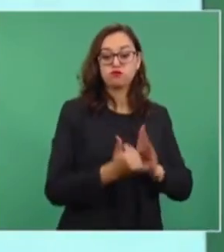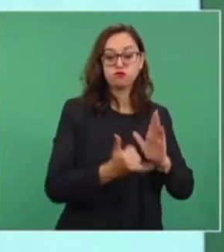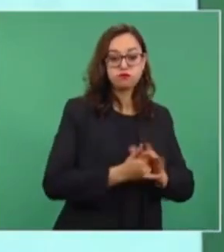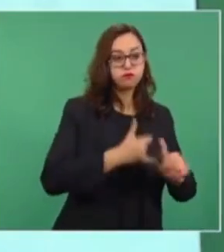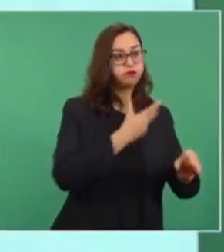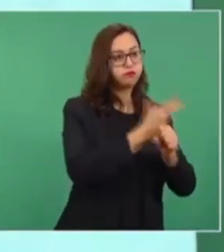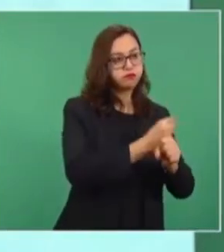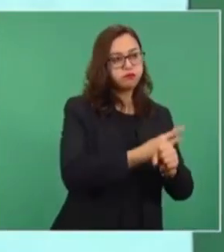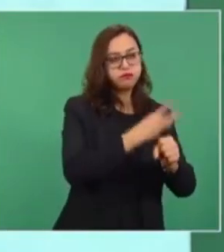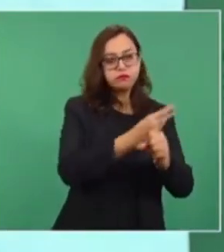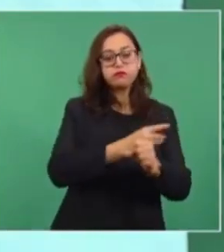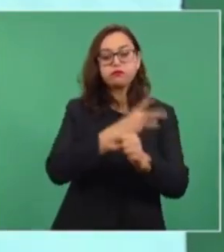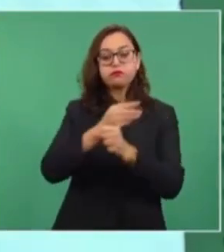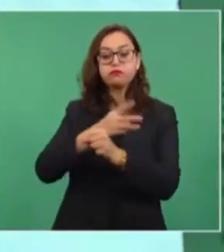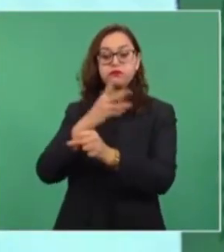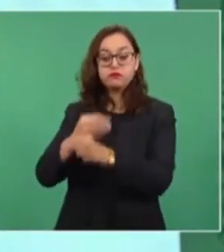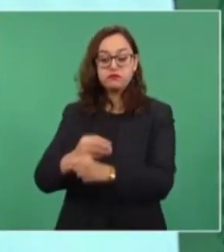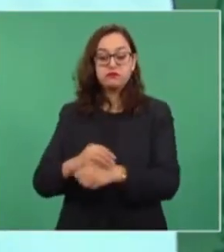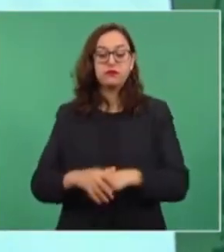trabajando